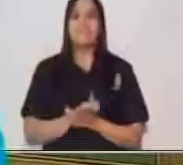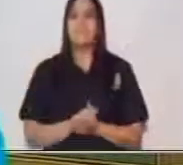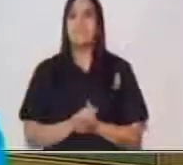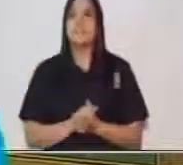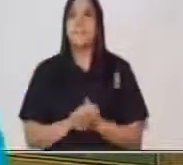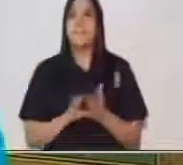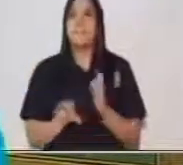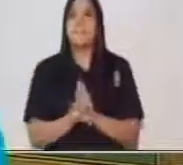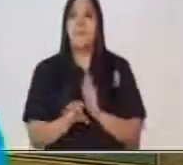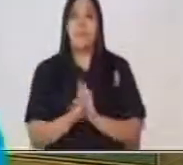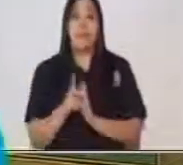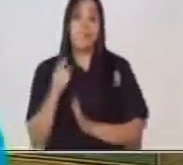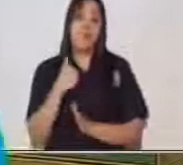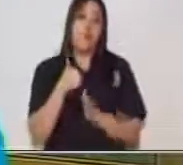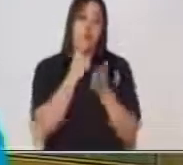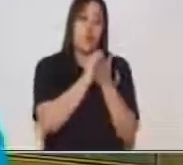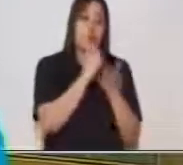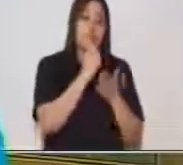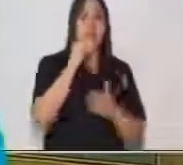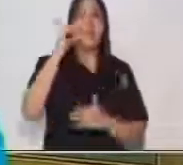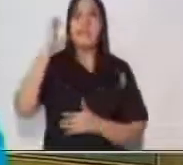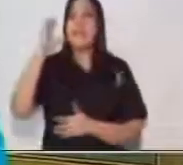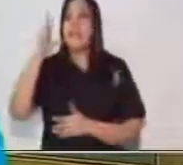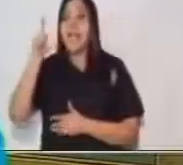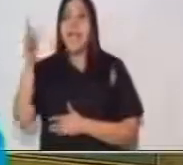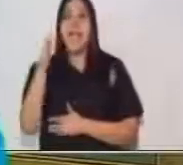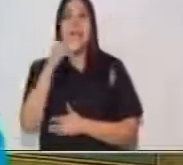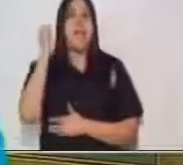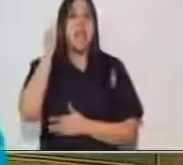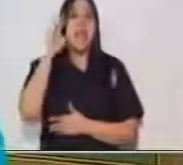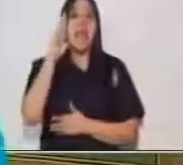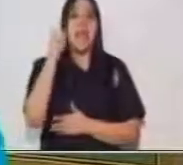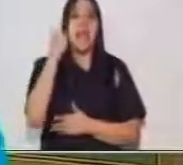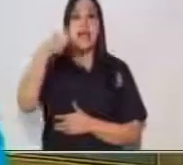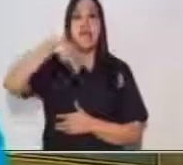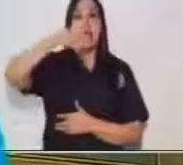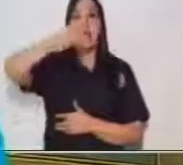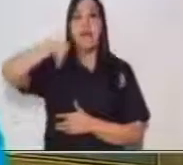Bueno, vamos a escribir: el granjero